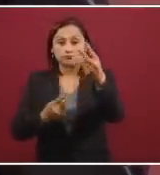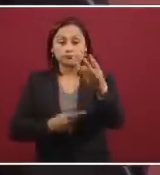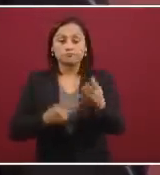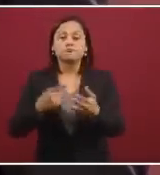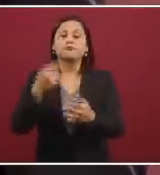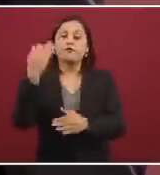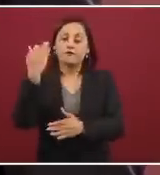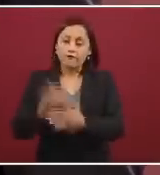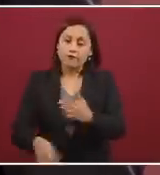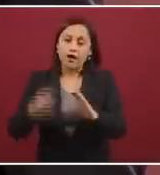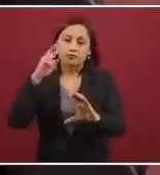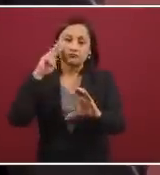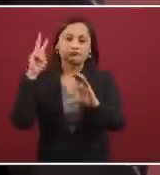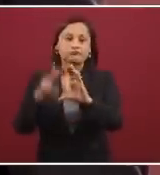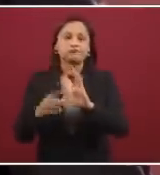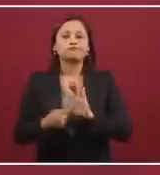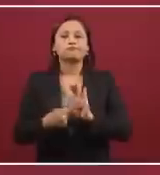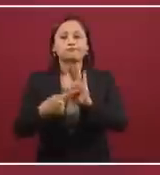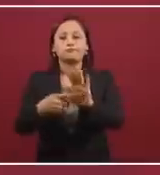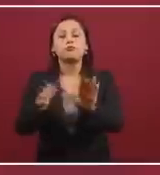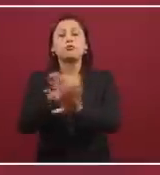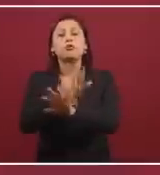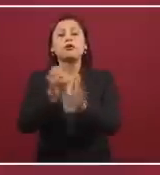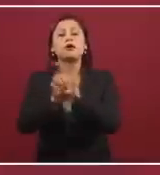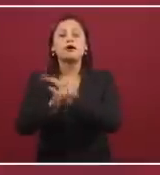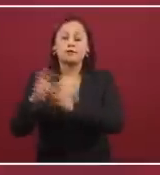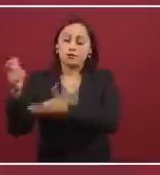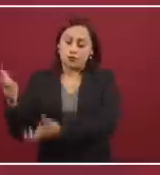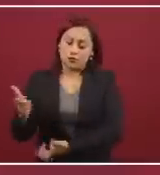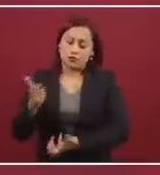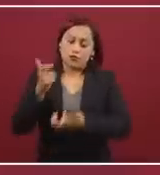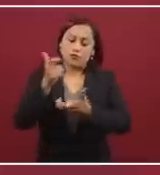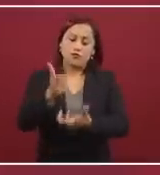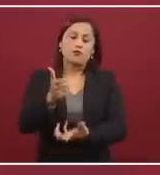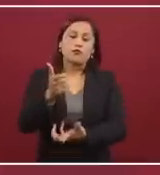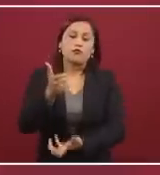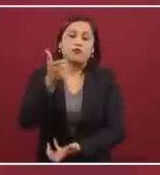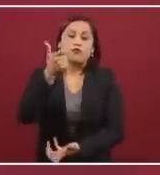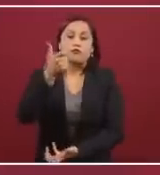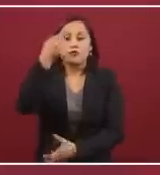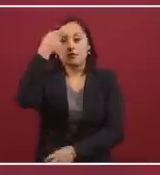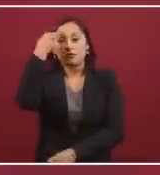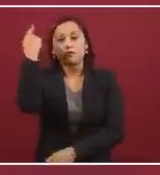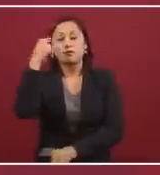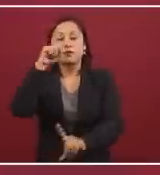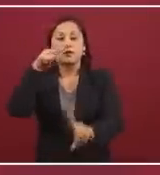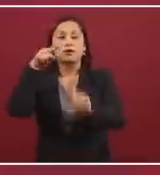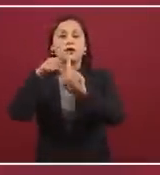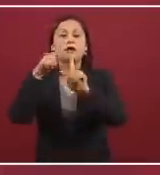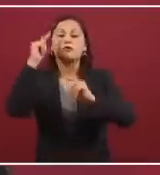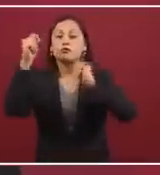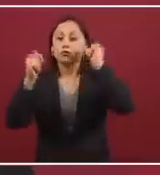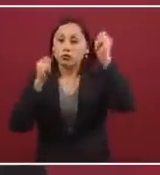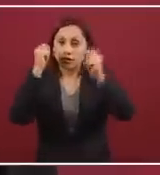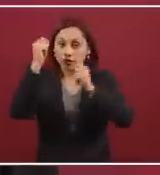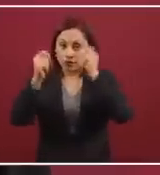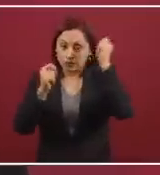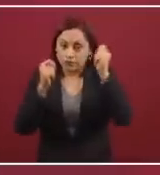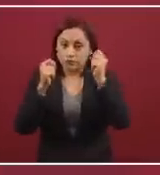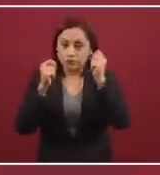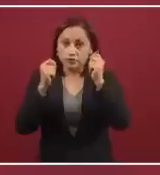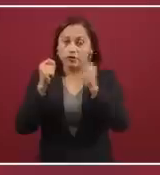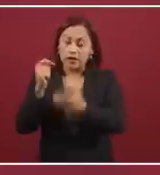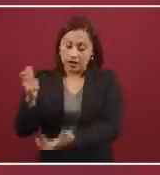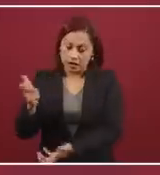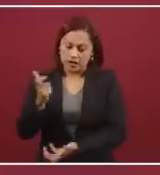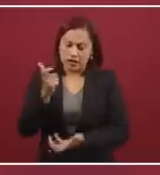de fomento al turismo este fondo se integra de un impuesto que